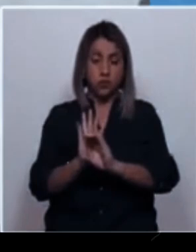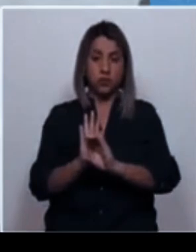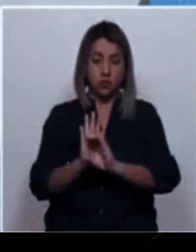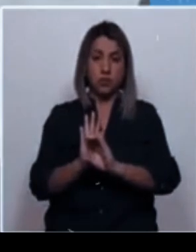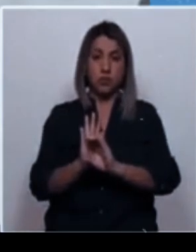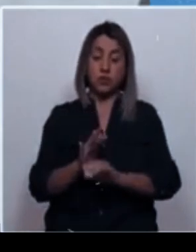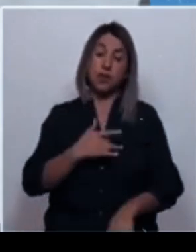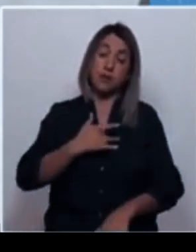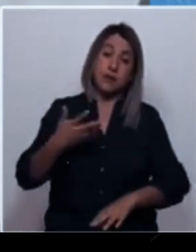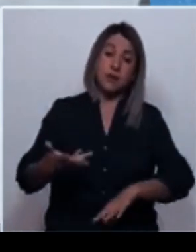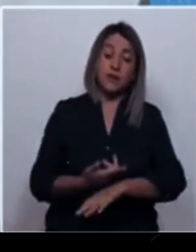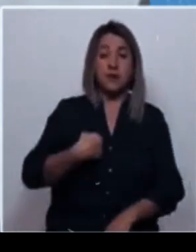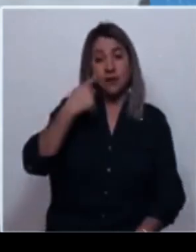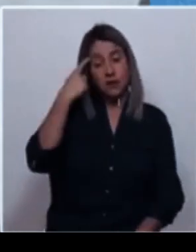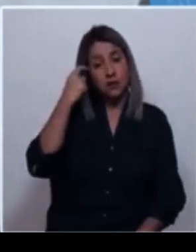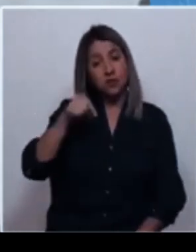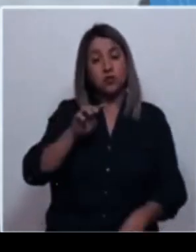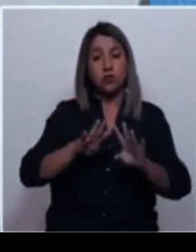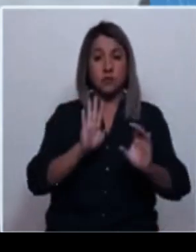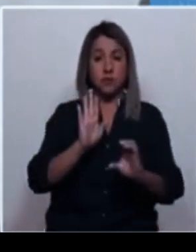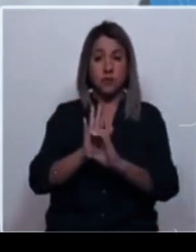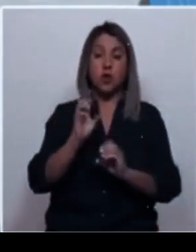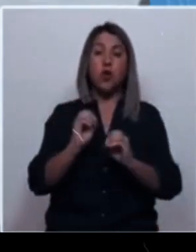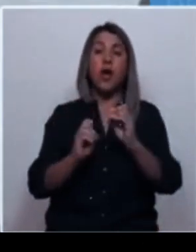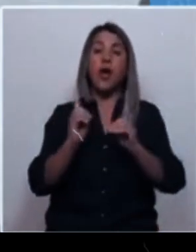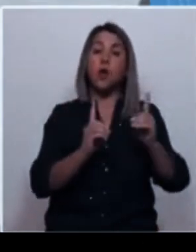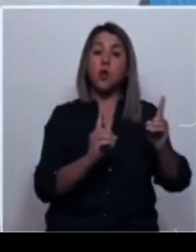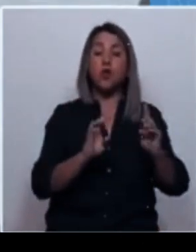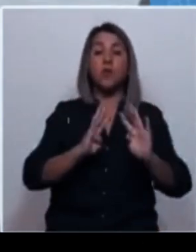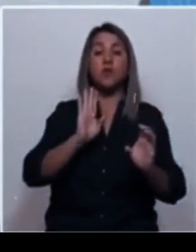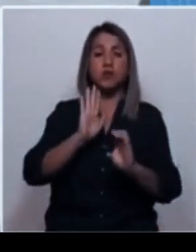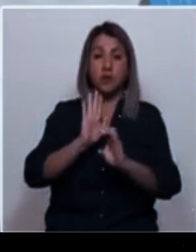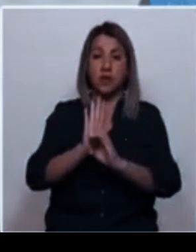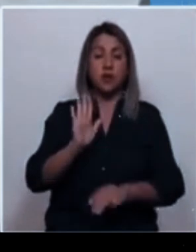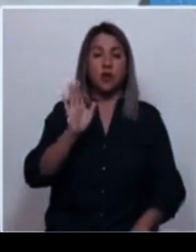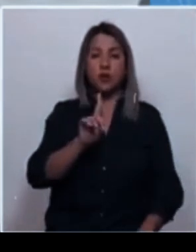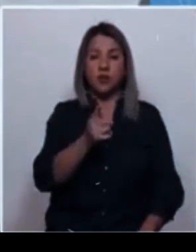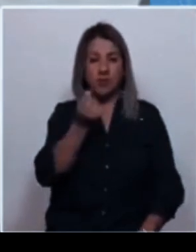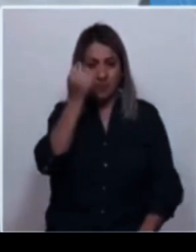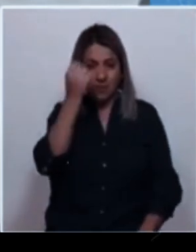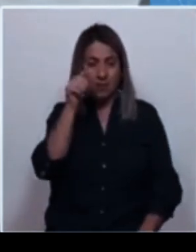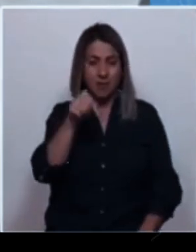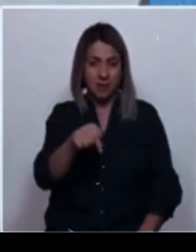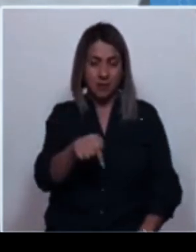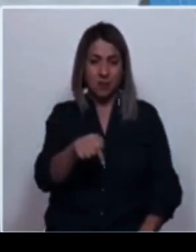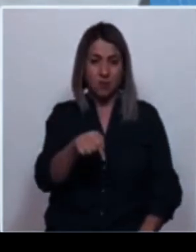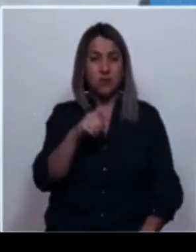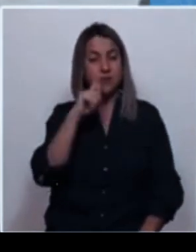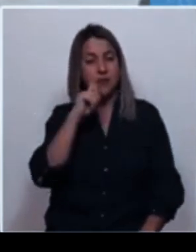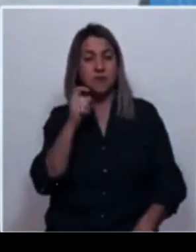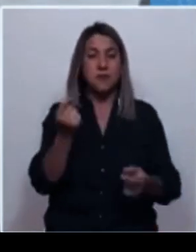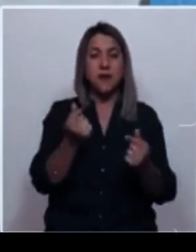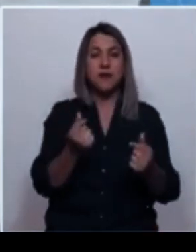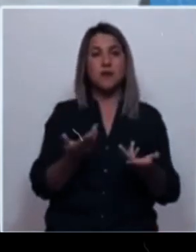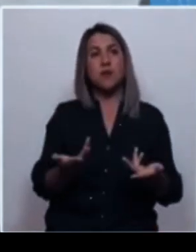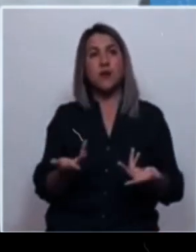lamentablemente creo que esta convención o mejor dicho algunos constituyentes no han entendido este error más bien pareciera que lo han tomado